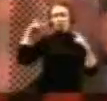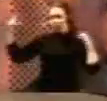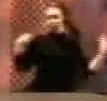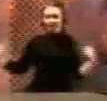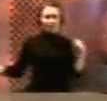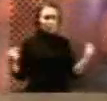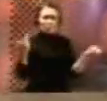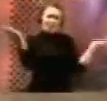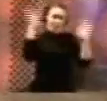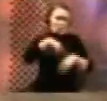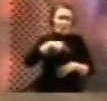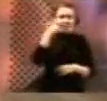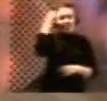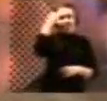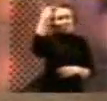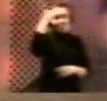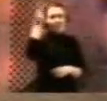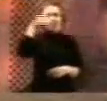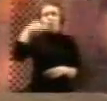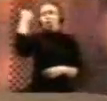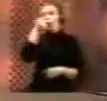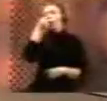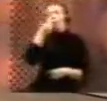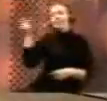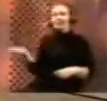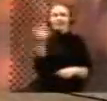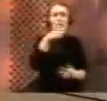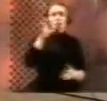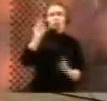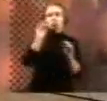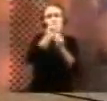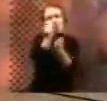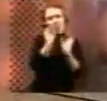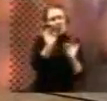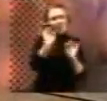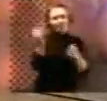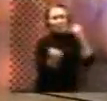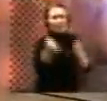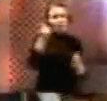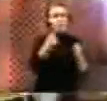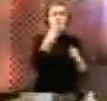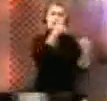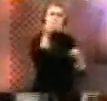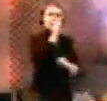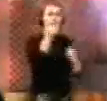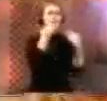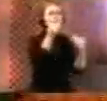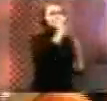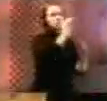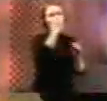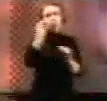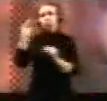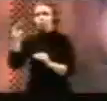tanto añoramos, el charlo y su caminar, pa' todos ellos cantamos.